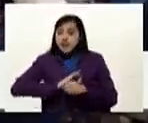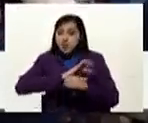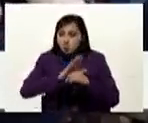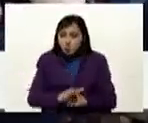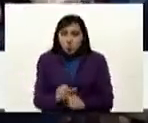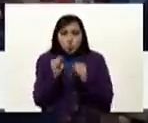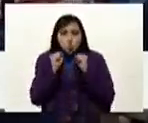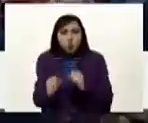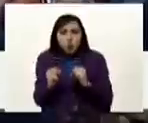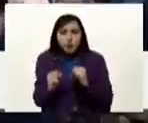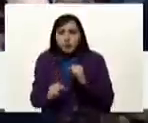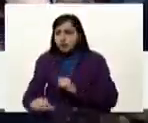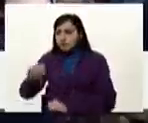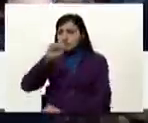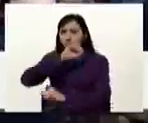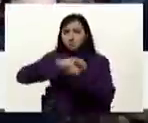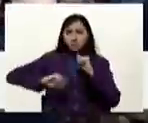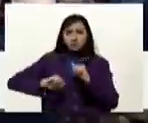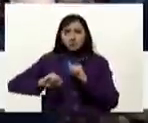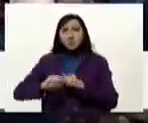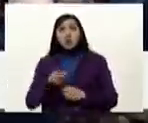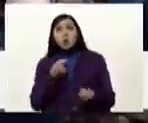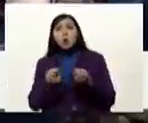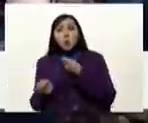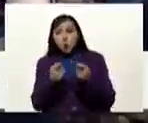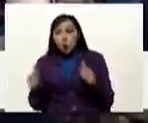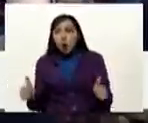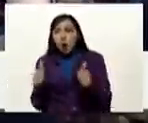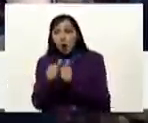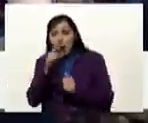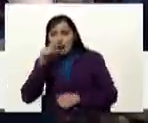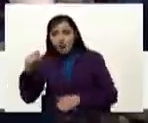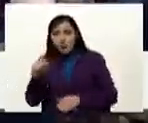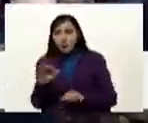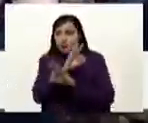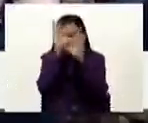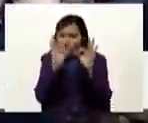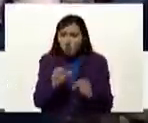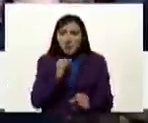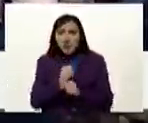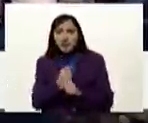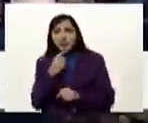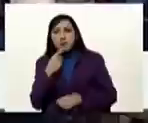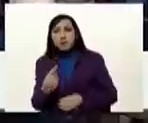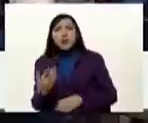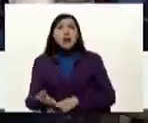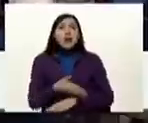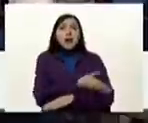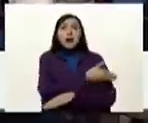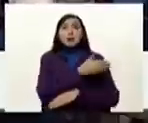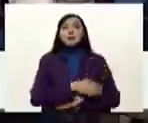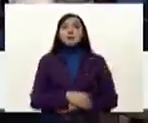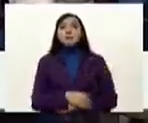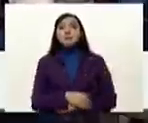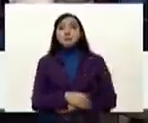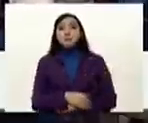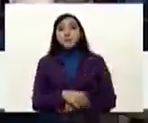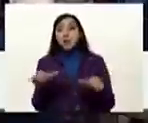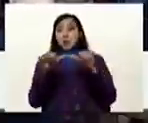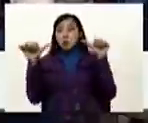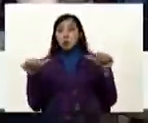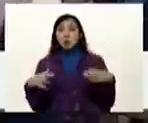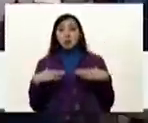dura, el combate que hemos hecho con usted. Usted ha generado varios métodos de trabajo, yo lo decía al principio. Bueno, nos va a dejar un sistema de